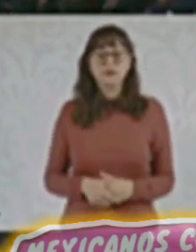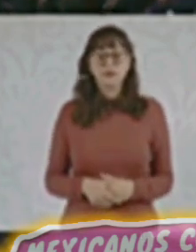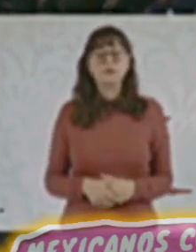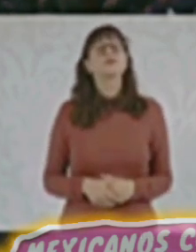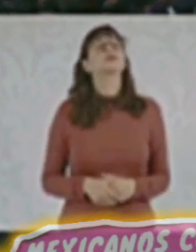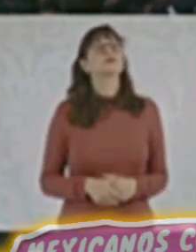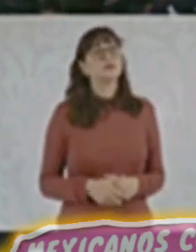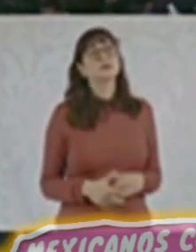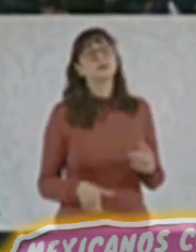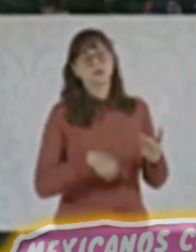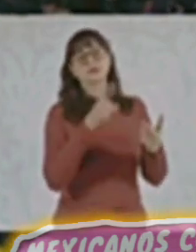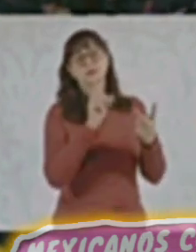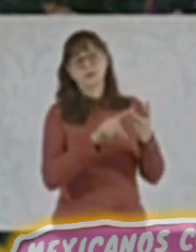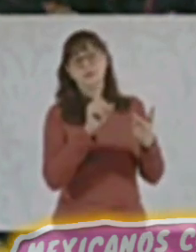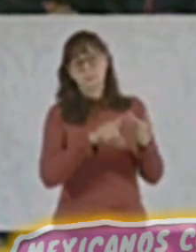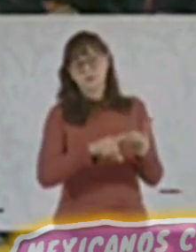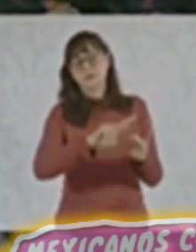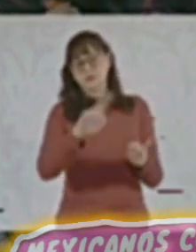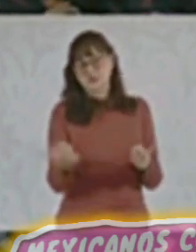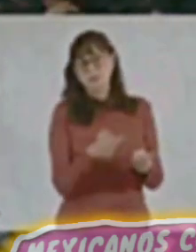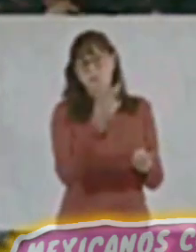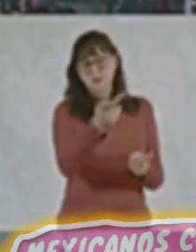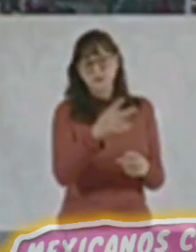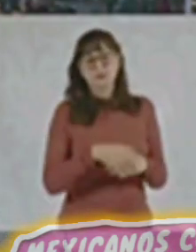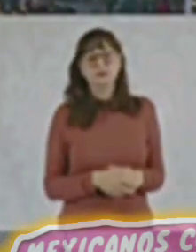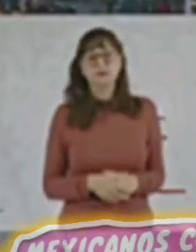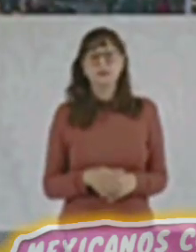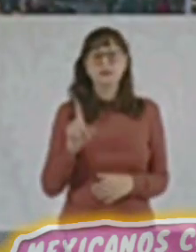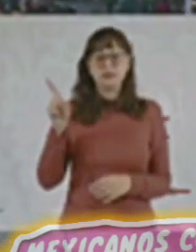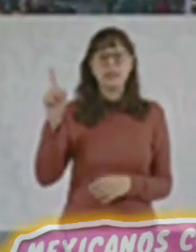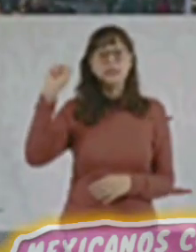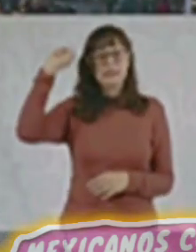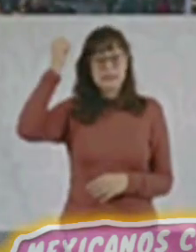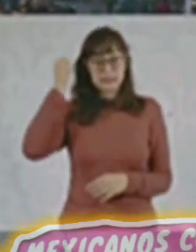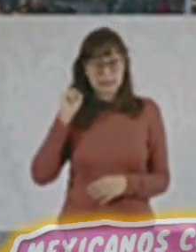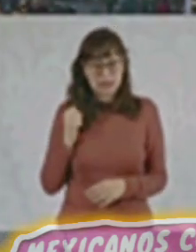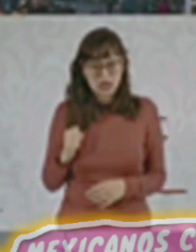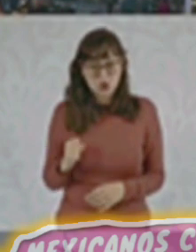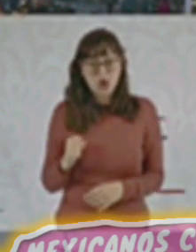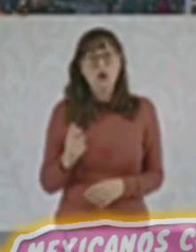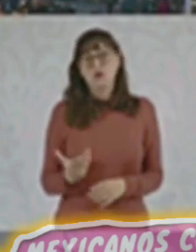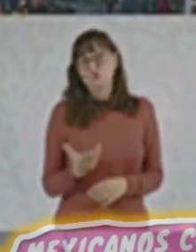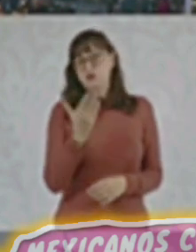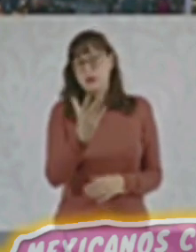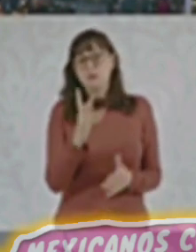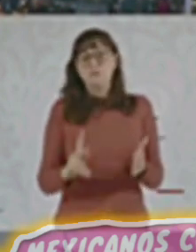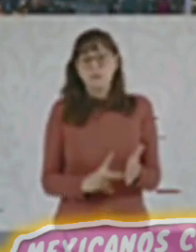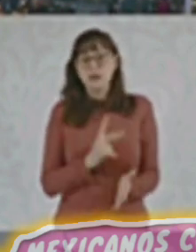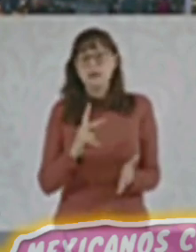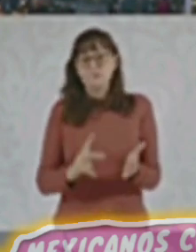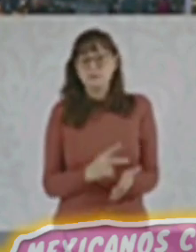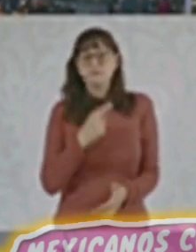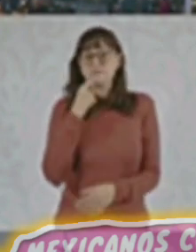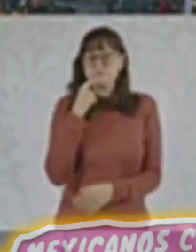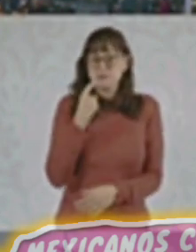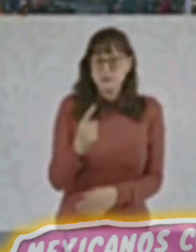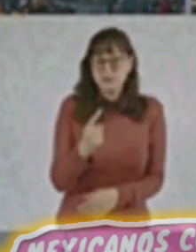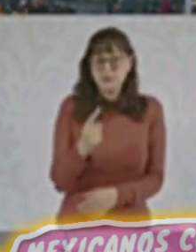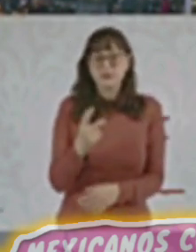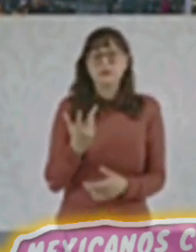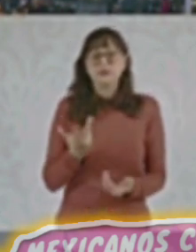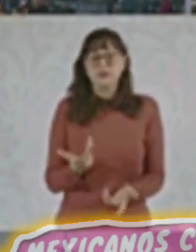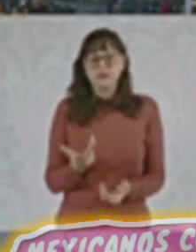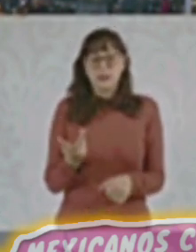presidenta, respecto al tema de Sinaloa, usted ha comentado aquí ya repetidamente que sigue